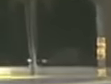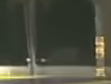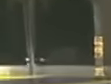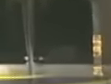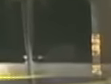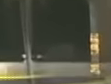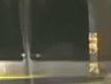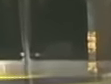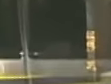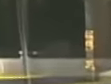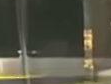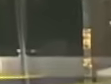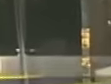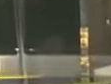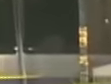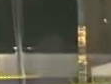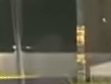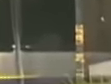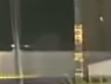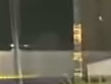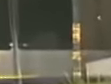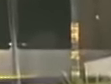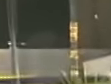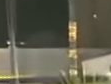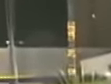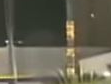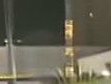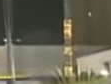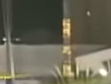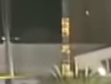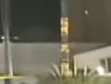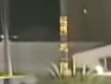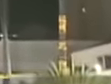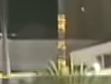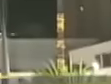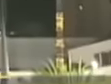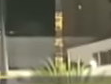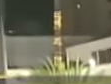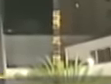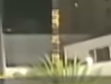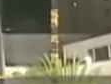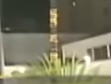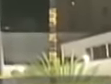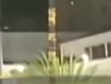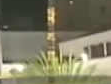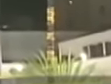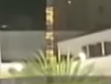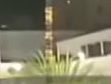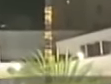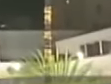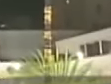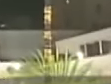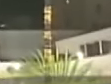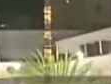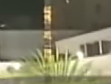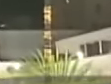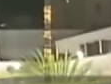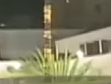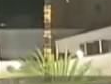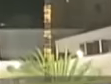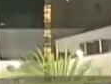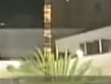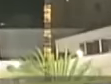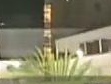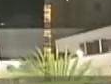primera actividad de este año del jefe de Estado venezolano. Recordemos que son 256 diputados